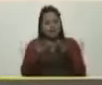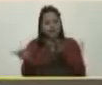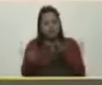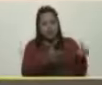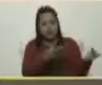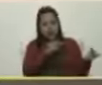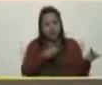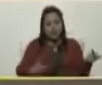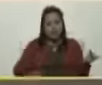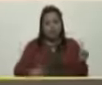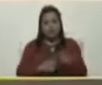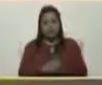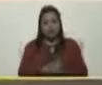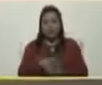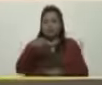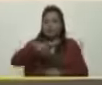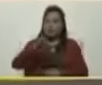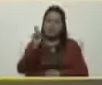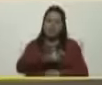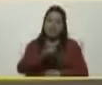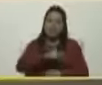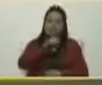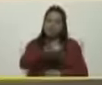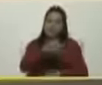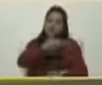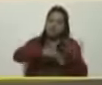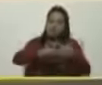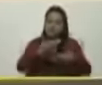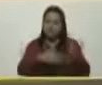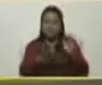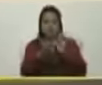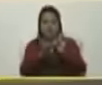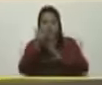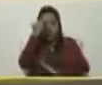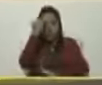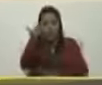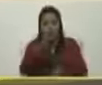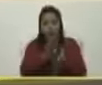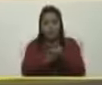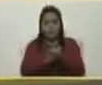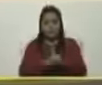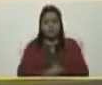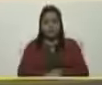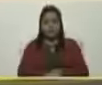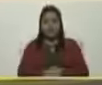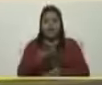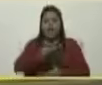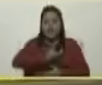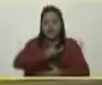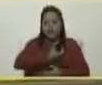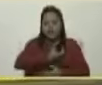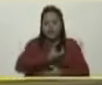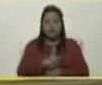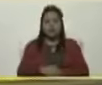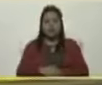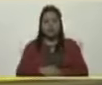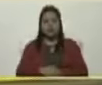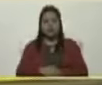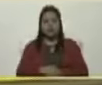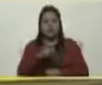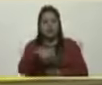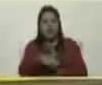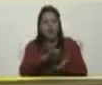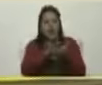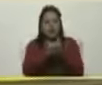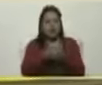necesario esta conversación. Y bueno, saludar a los compañeros, alcalde y a nuestro amigo y